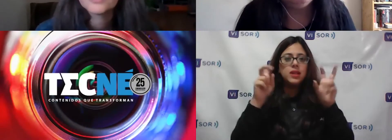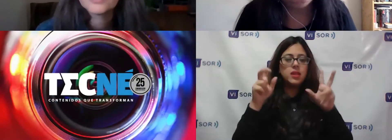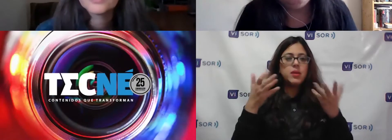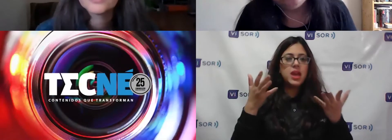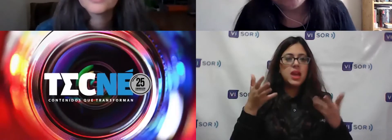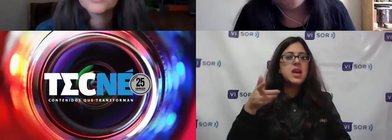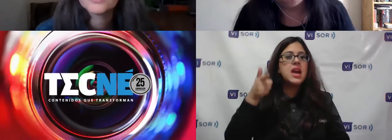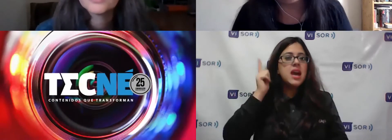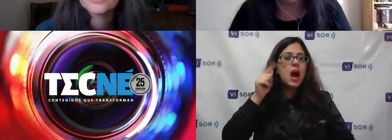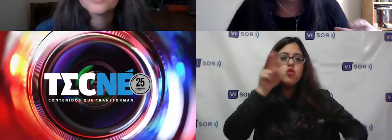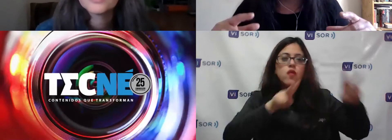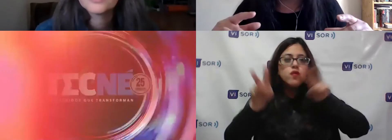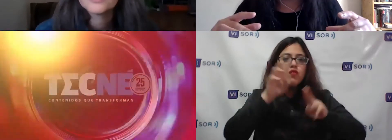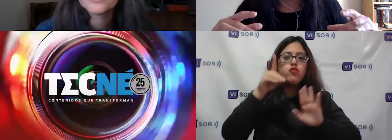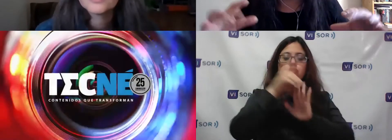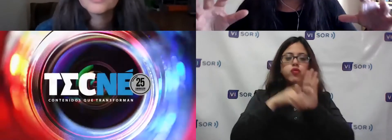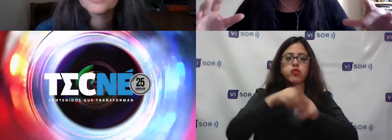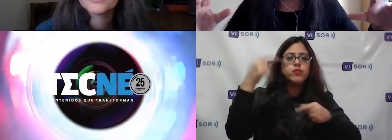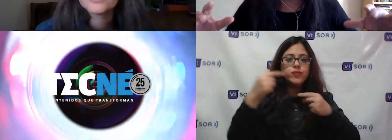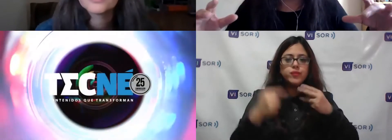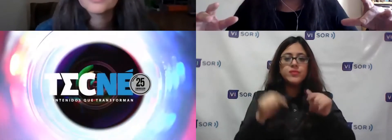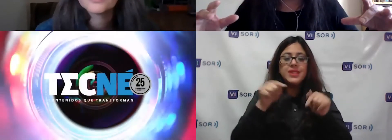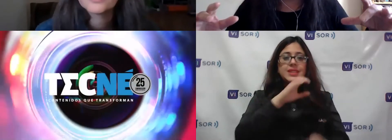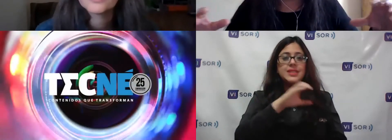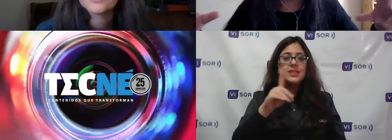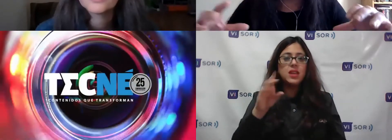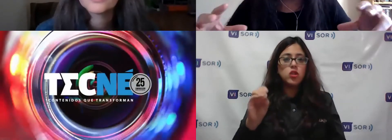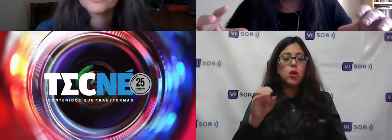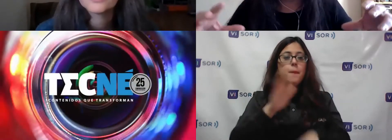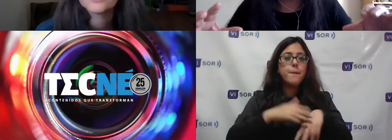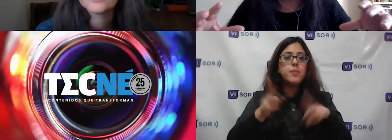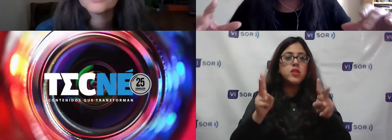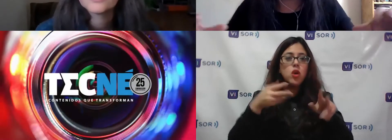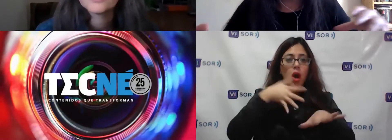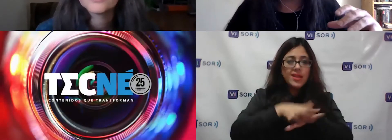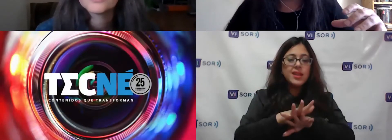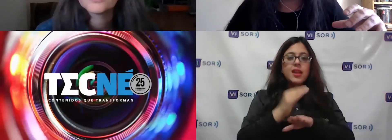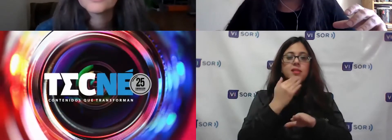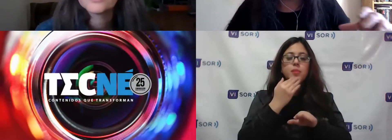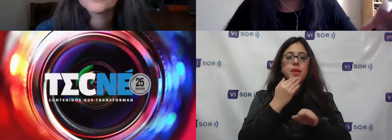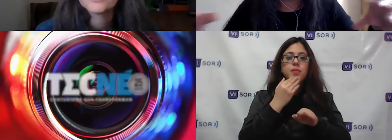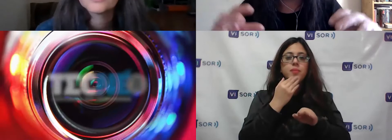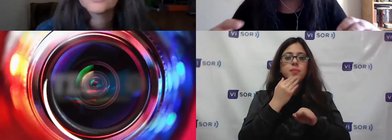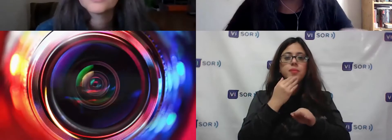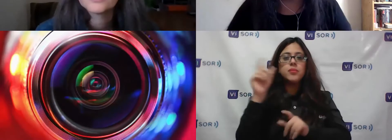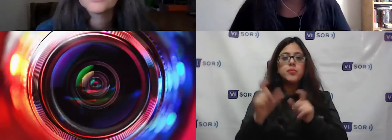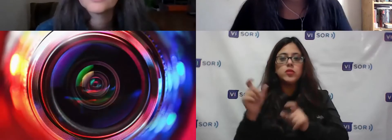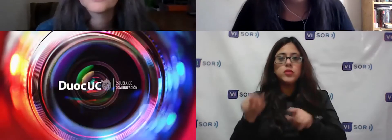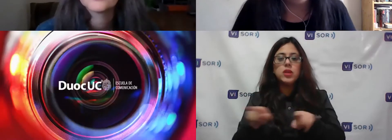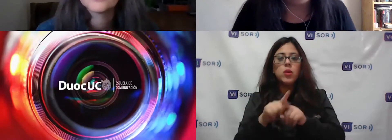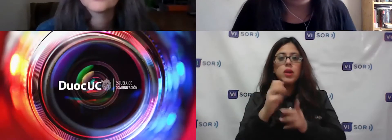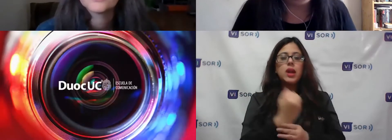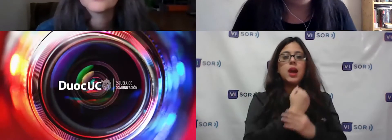entre otras y entonces ese o de alguna manera permitido integrar también uno de los agentes que integran o que lleva colabora